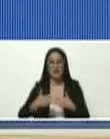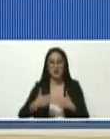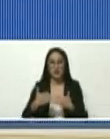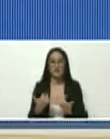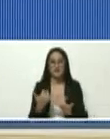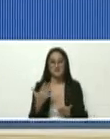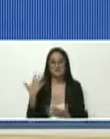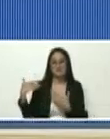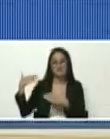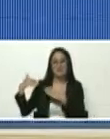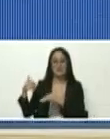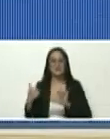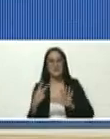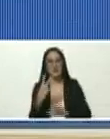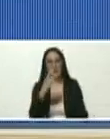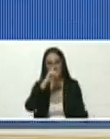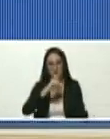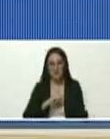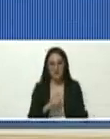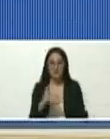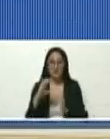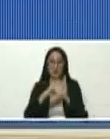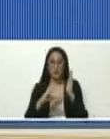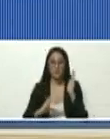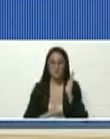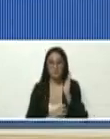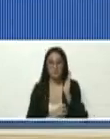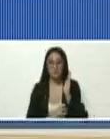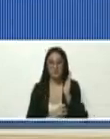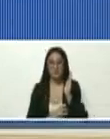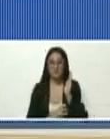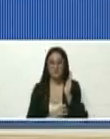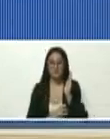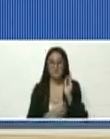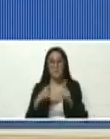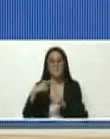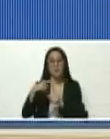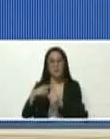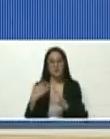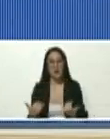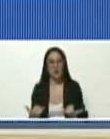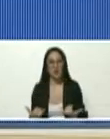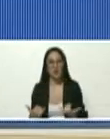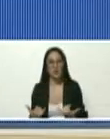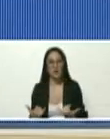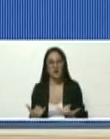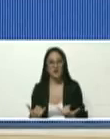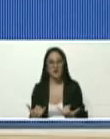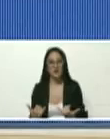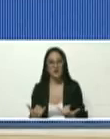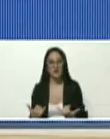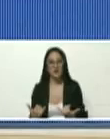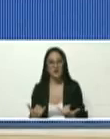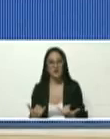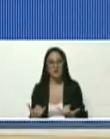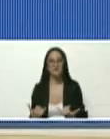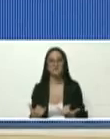enfrentado en los últimos 62 años. La OPEP y la OPEP Plus ahora confrontan un